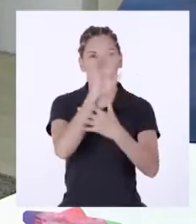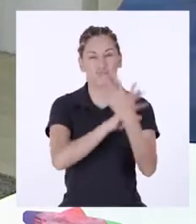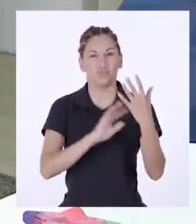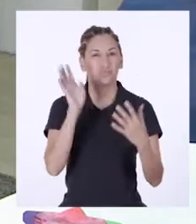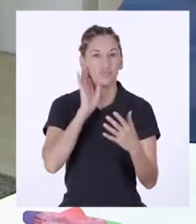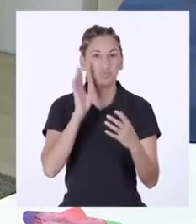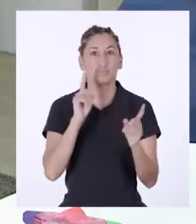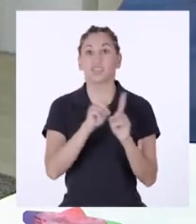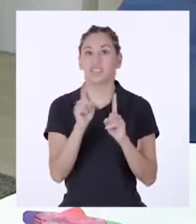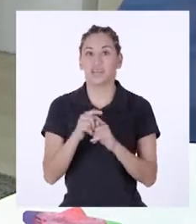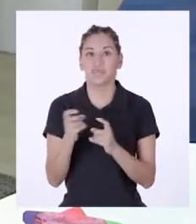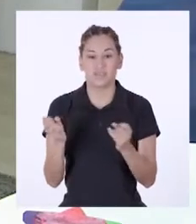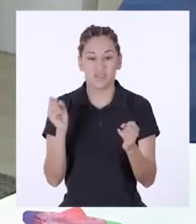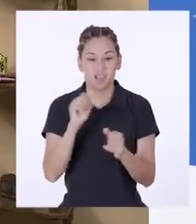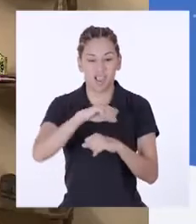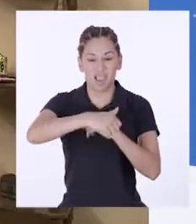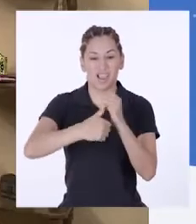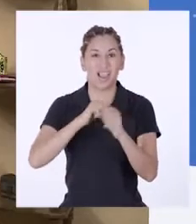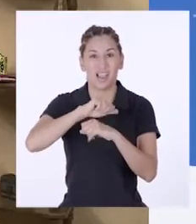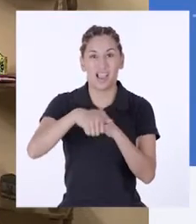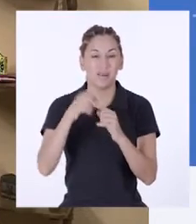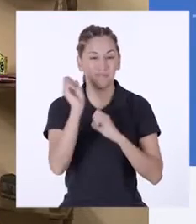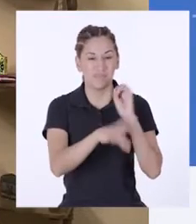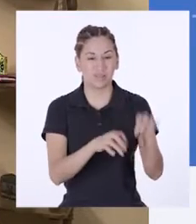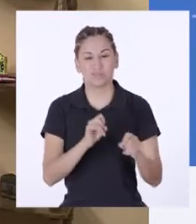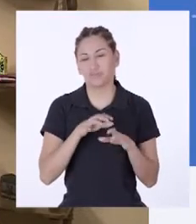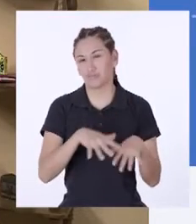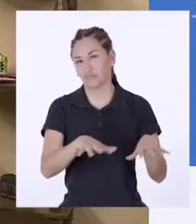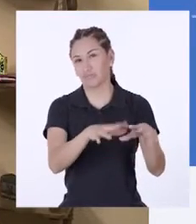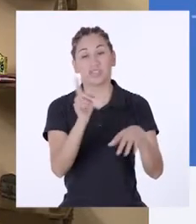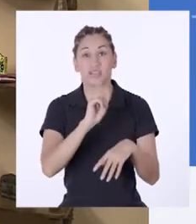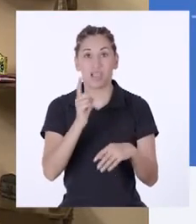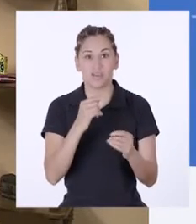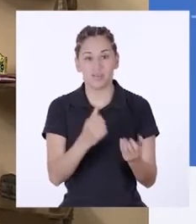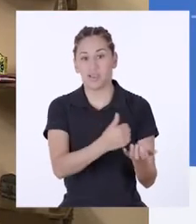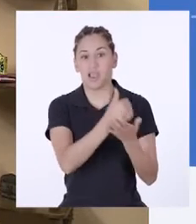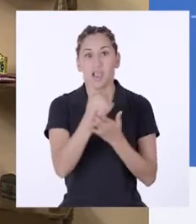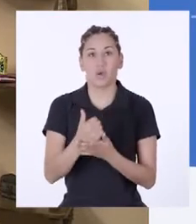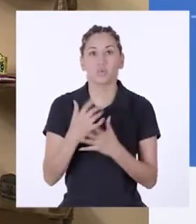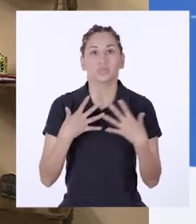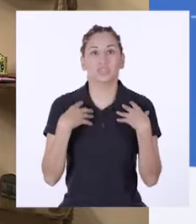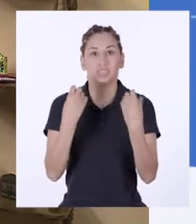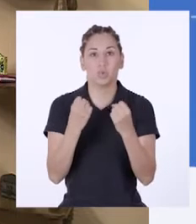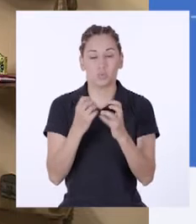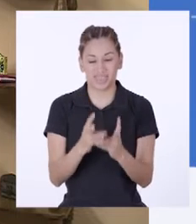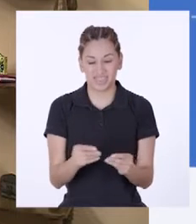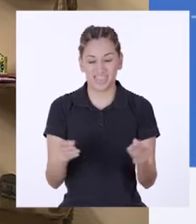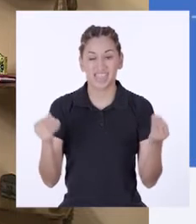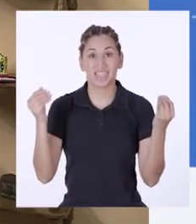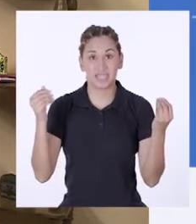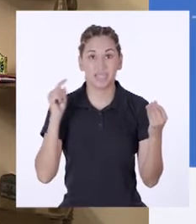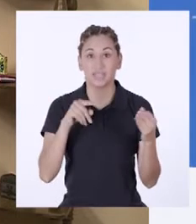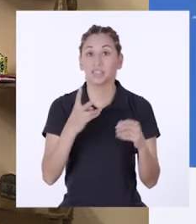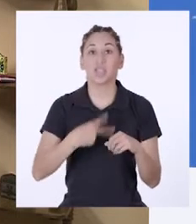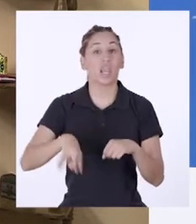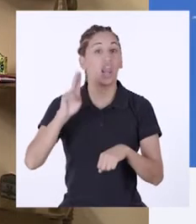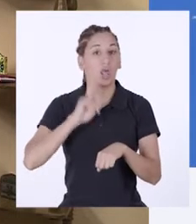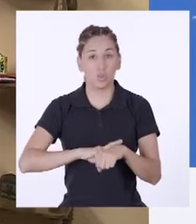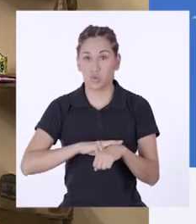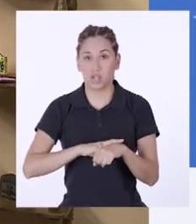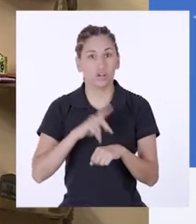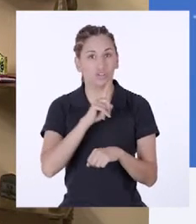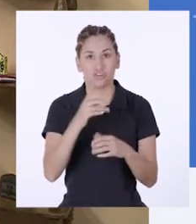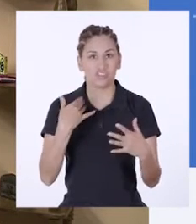residuos orgánicos al ambiente. El compost produce efectos sobre la salud del suelo. Es un producto natural,